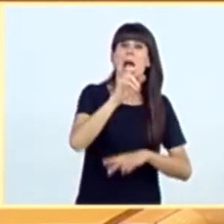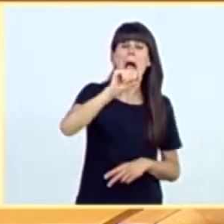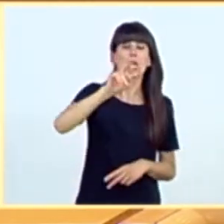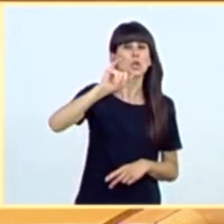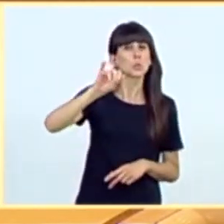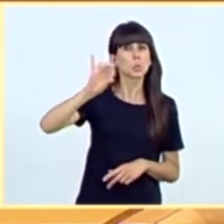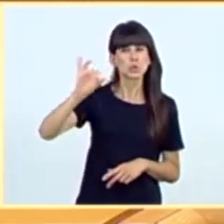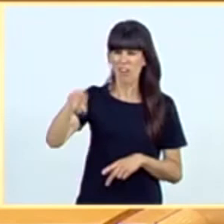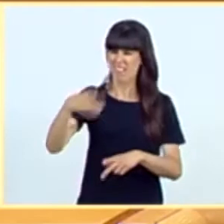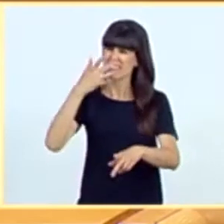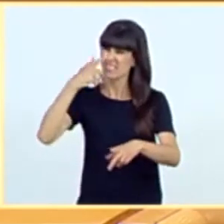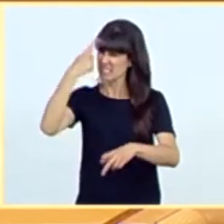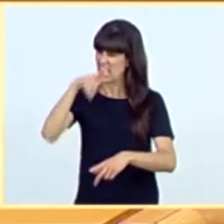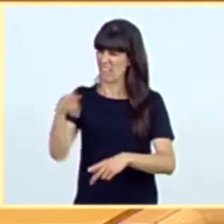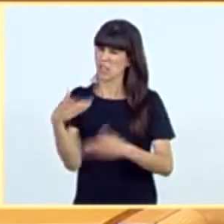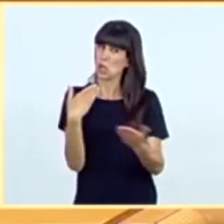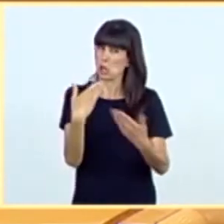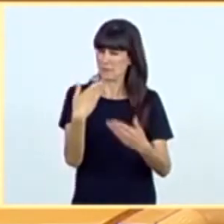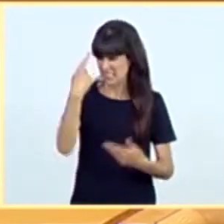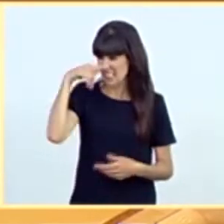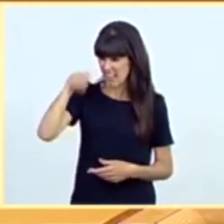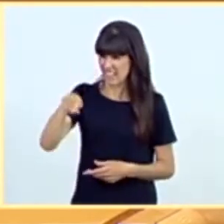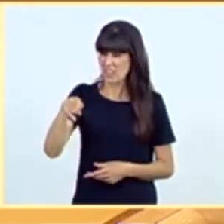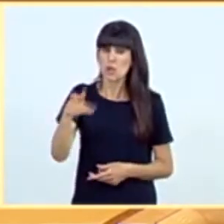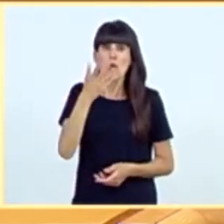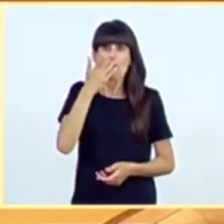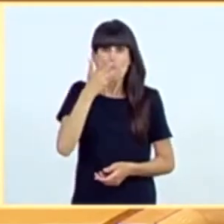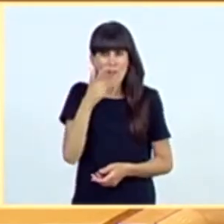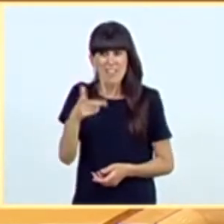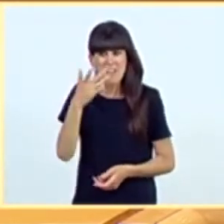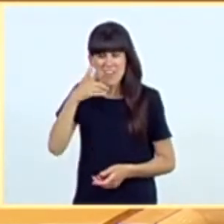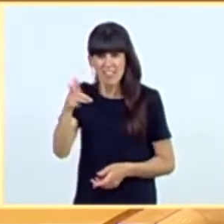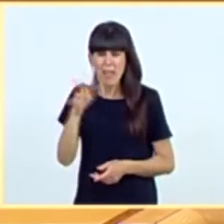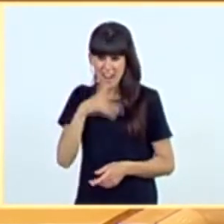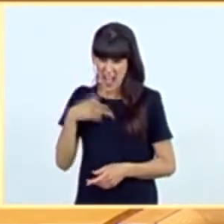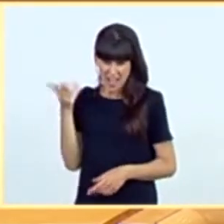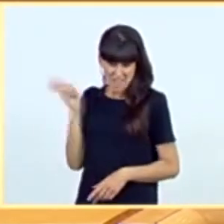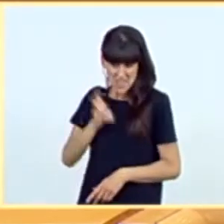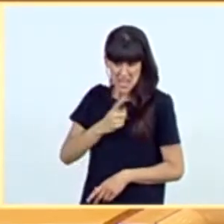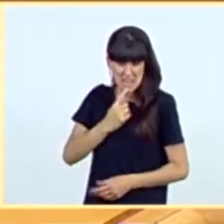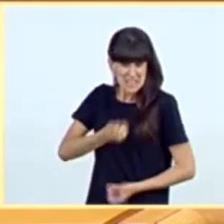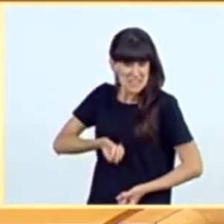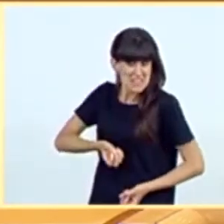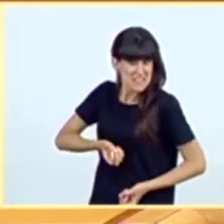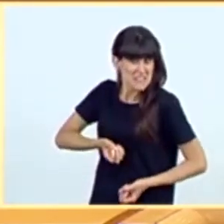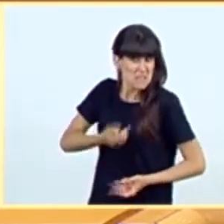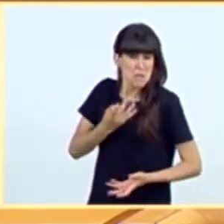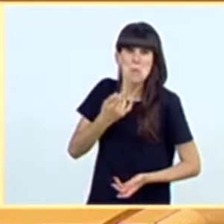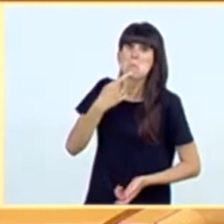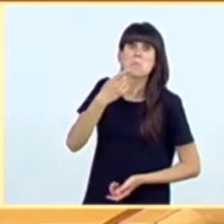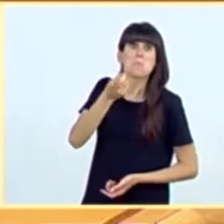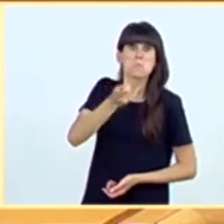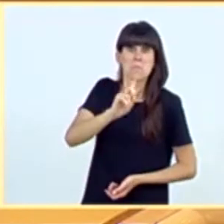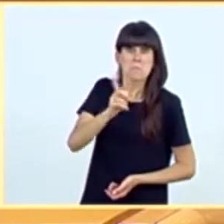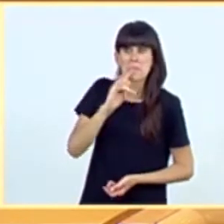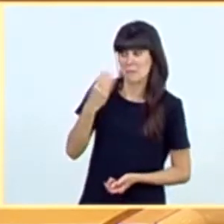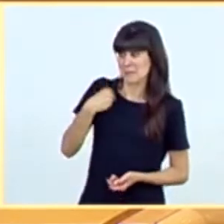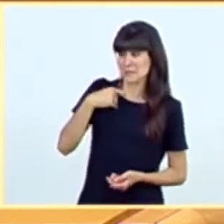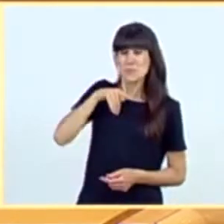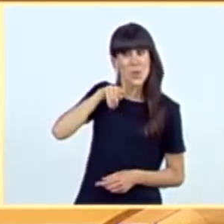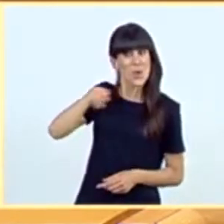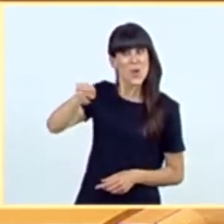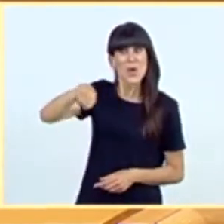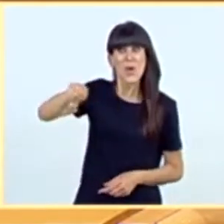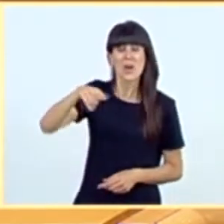estas declaraciones y, conociéndolas, tiene usted la desvergüenza de venir aquí a negar lo mismo que dijeron